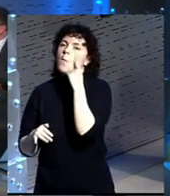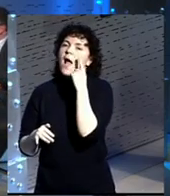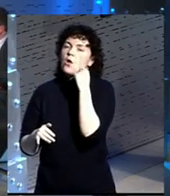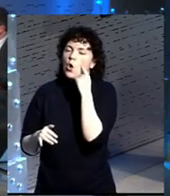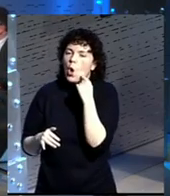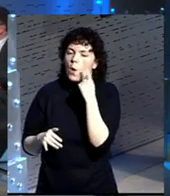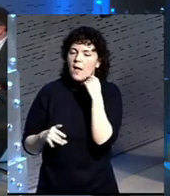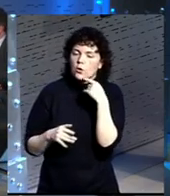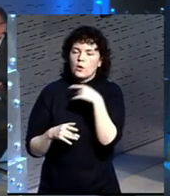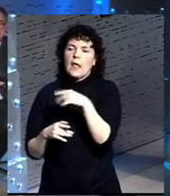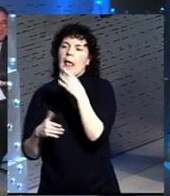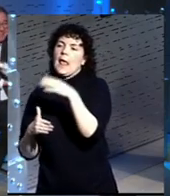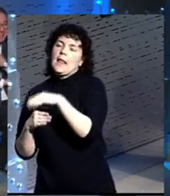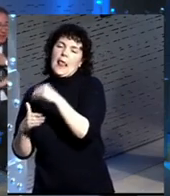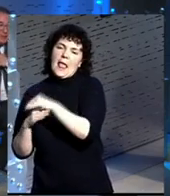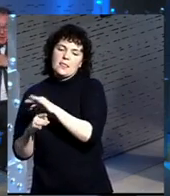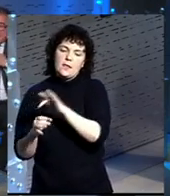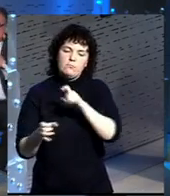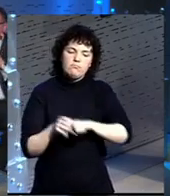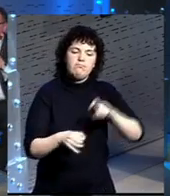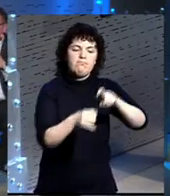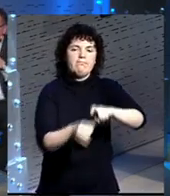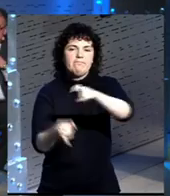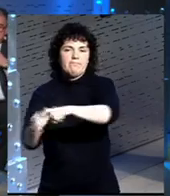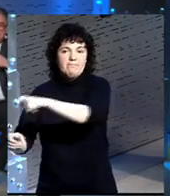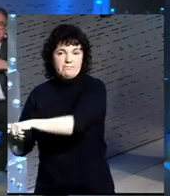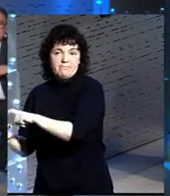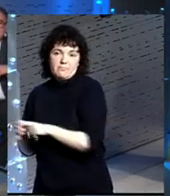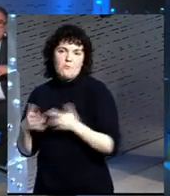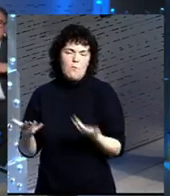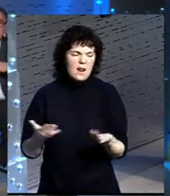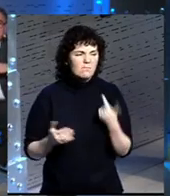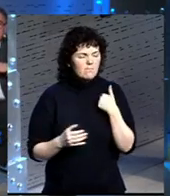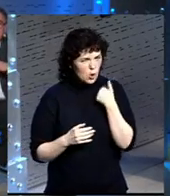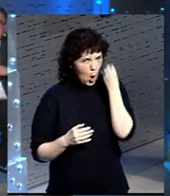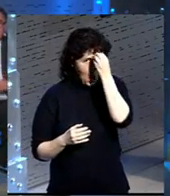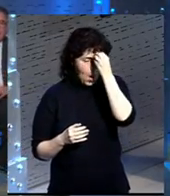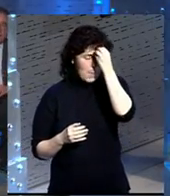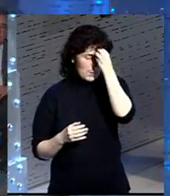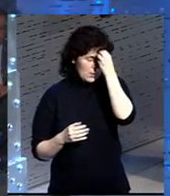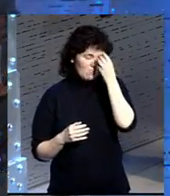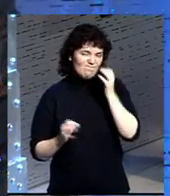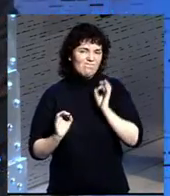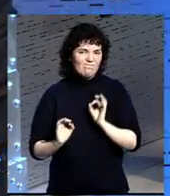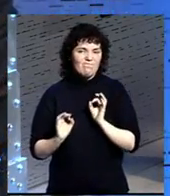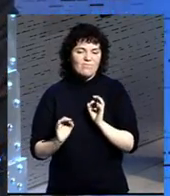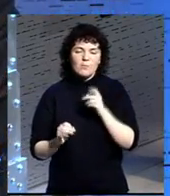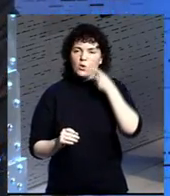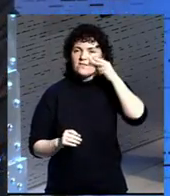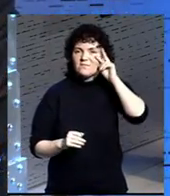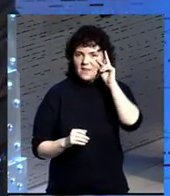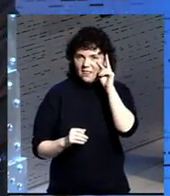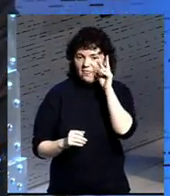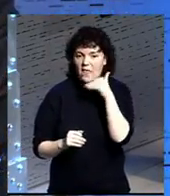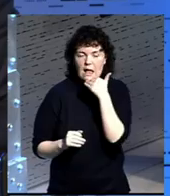¿Quién quiere contestar? ¿Quién se atreve a contestar? Yo tengo una opinión muy formada sobre eso, basada en experiencias